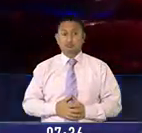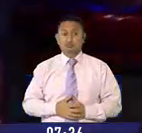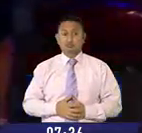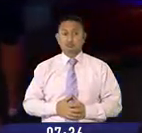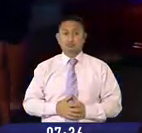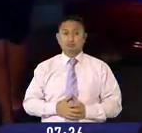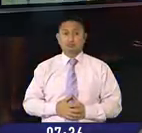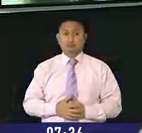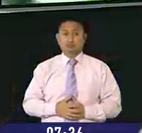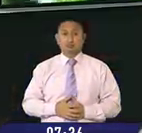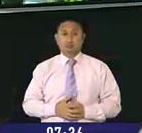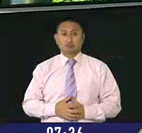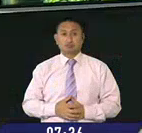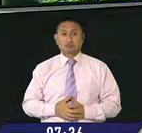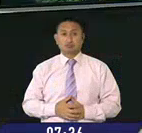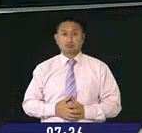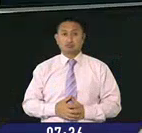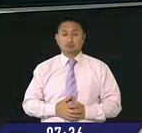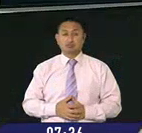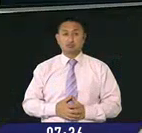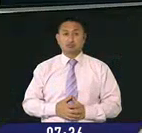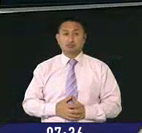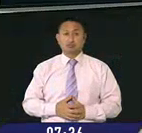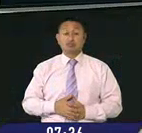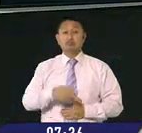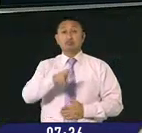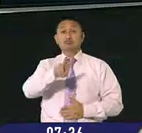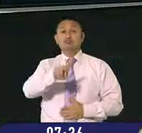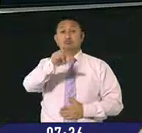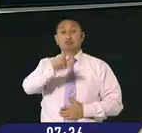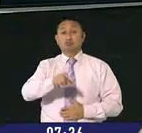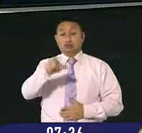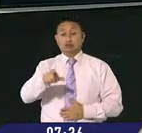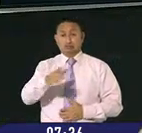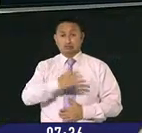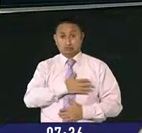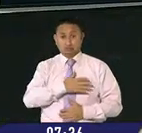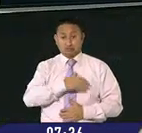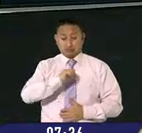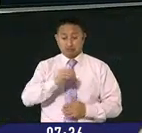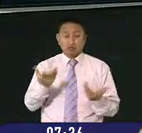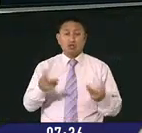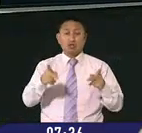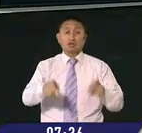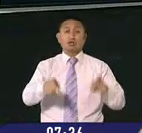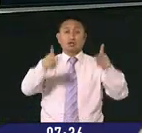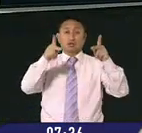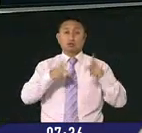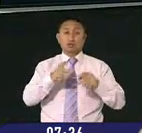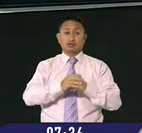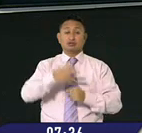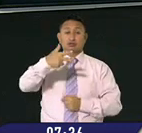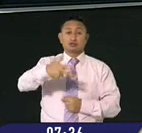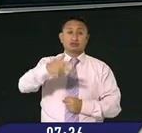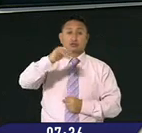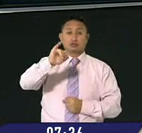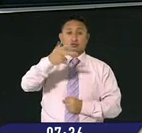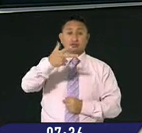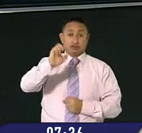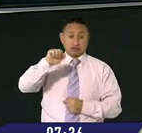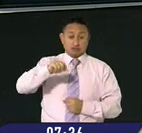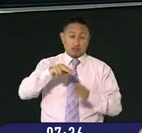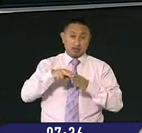Jorge Salazar. En las últimas horas, 2 personas intentaron suicidarse saltando desde el puente nuevo del río